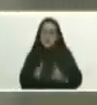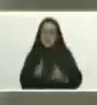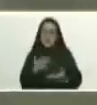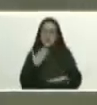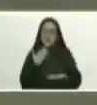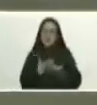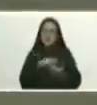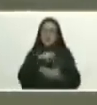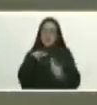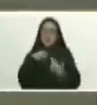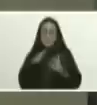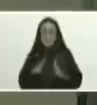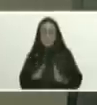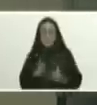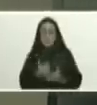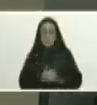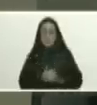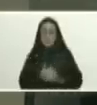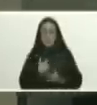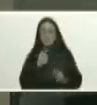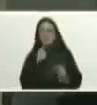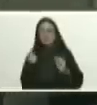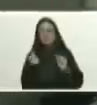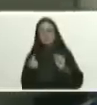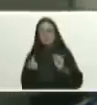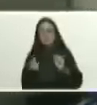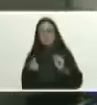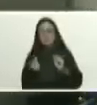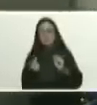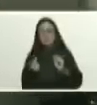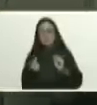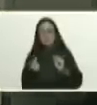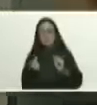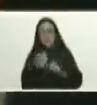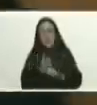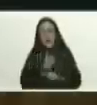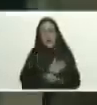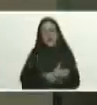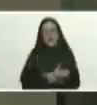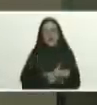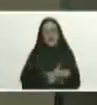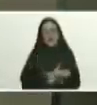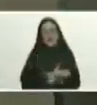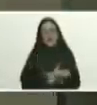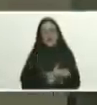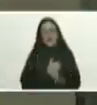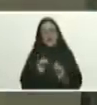a la revolución, yo estaba conversando, señor presidente, minutos antes de este pase,